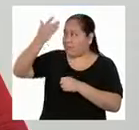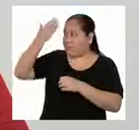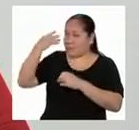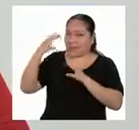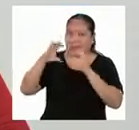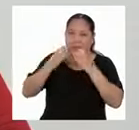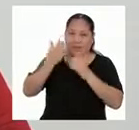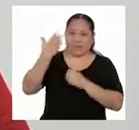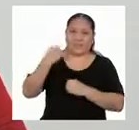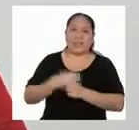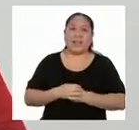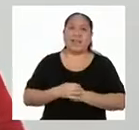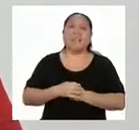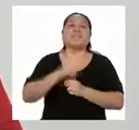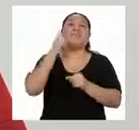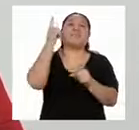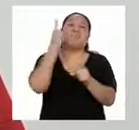clases?